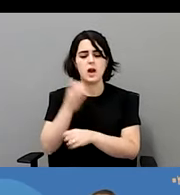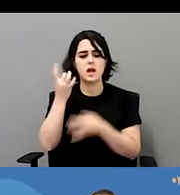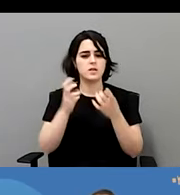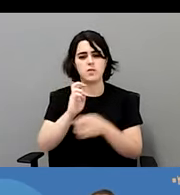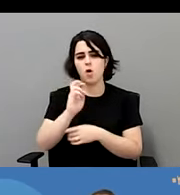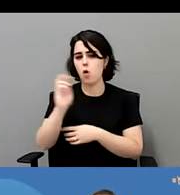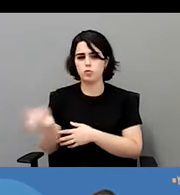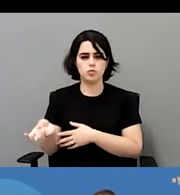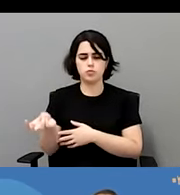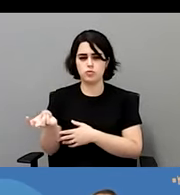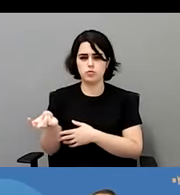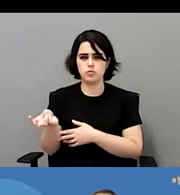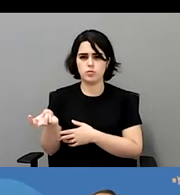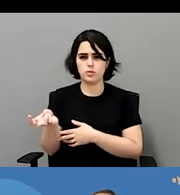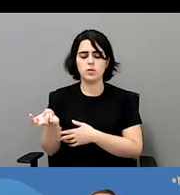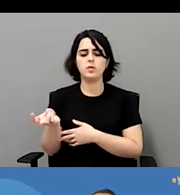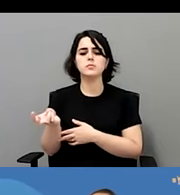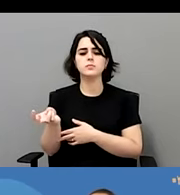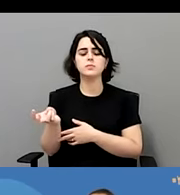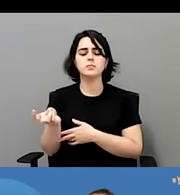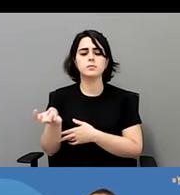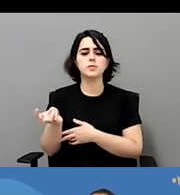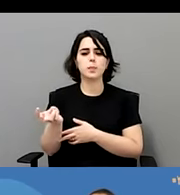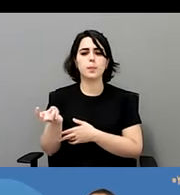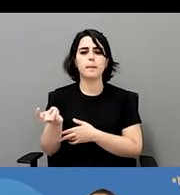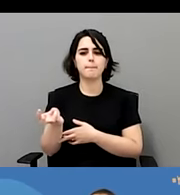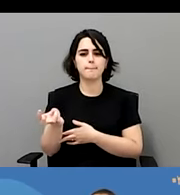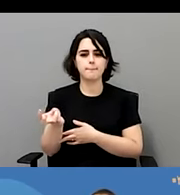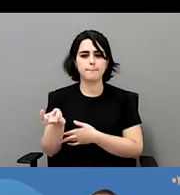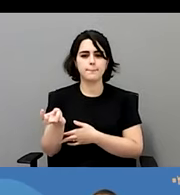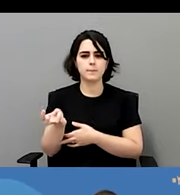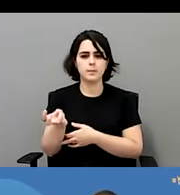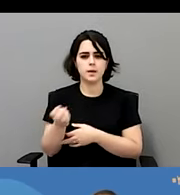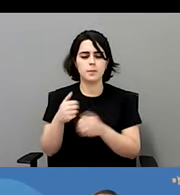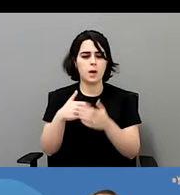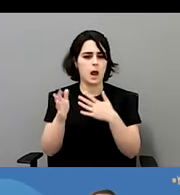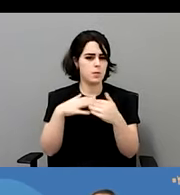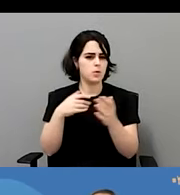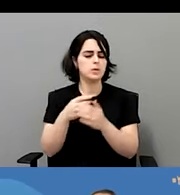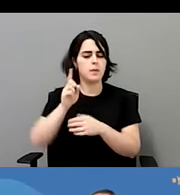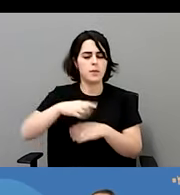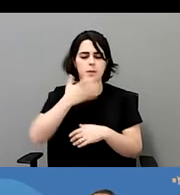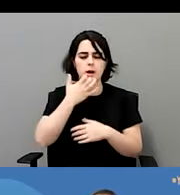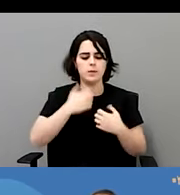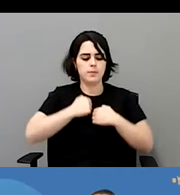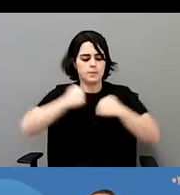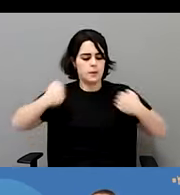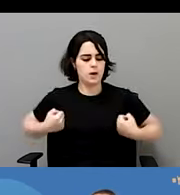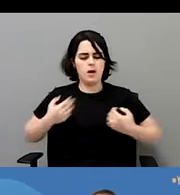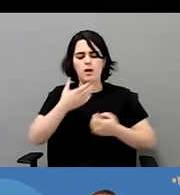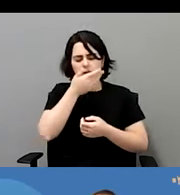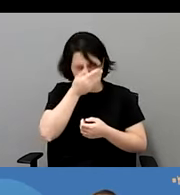cierta manipulación, como ponerme o quitarme el abrigo,